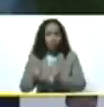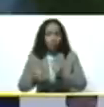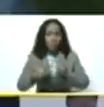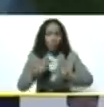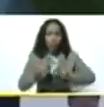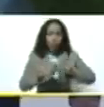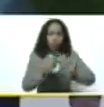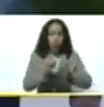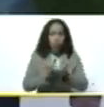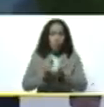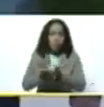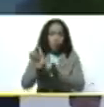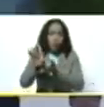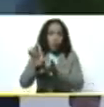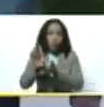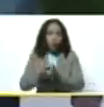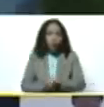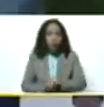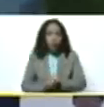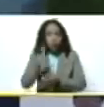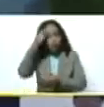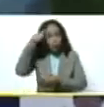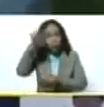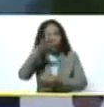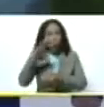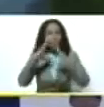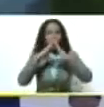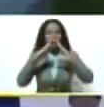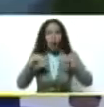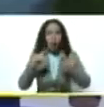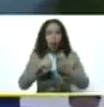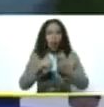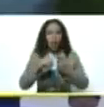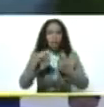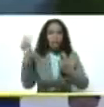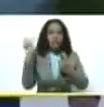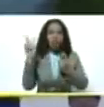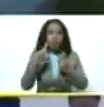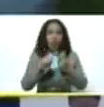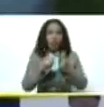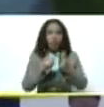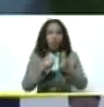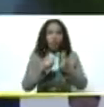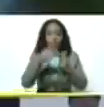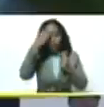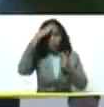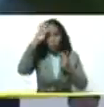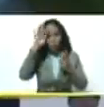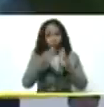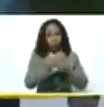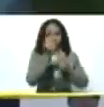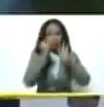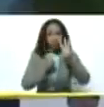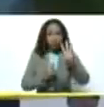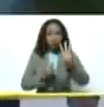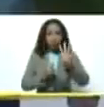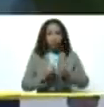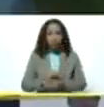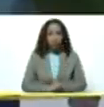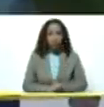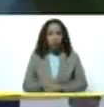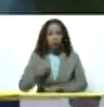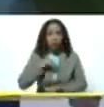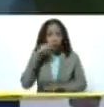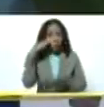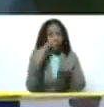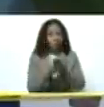proceso de exclusión de los pueblos de Nicaragua, Venezuela y Cuba. Hemos